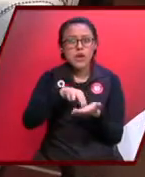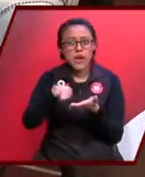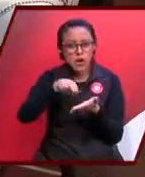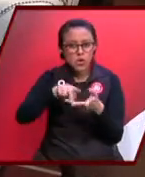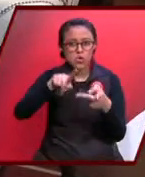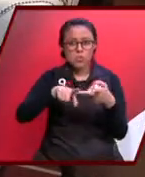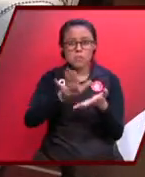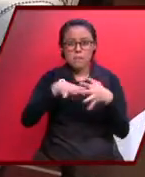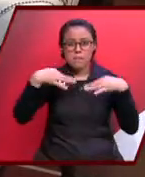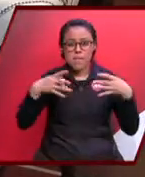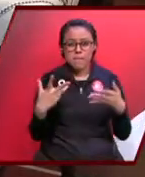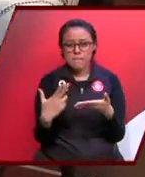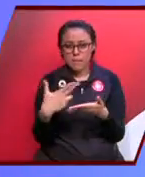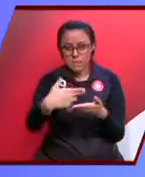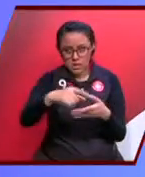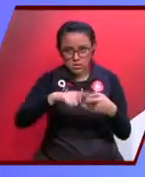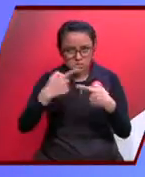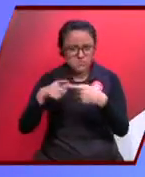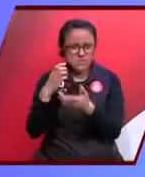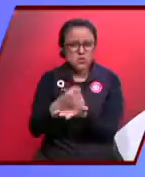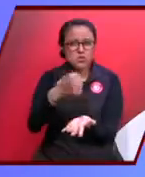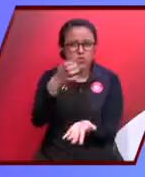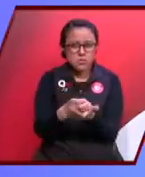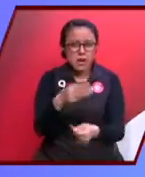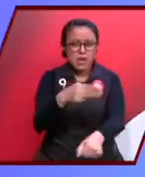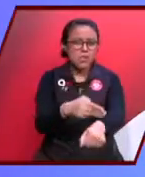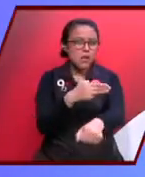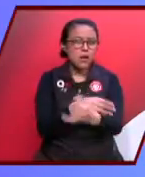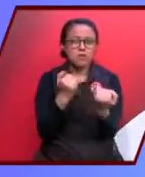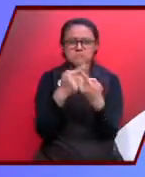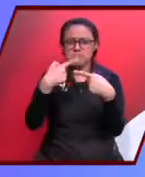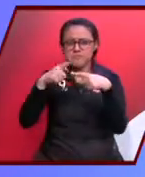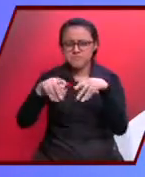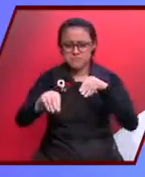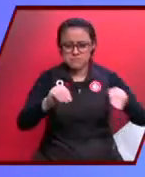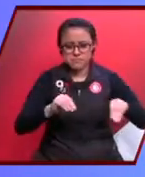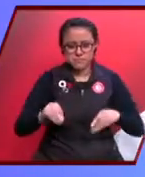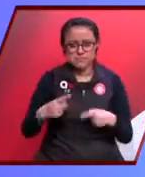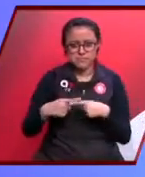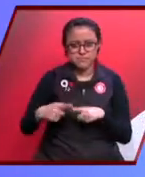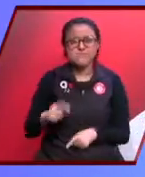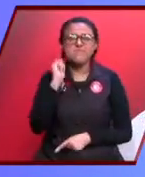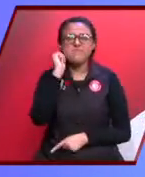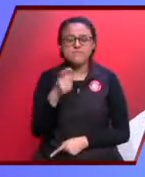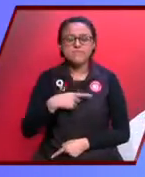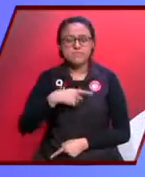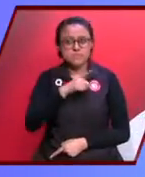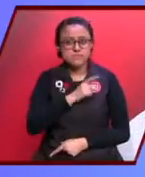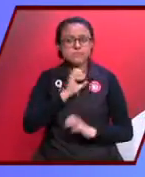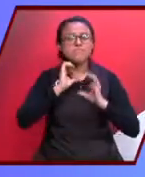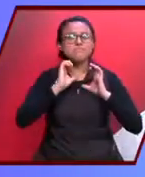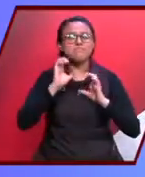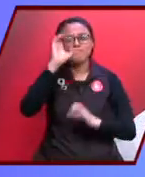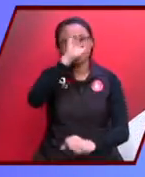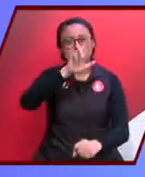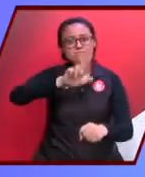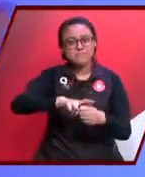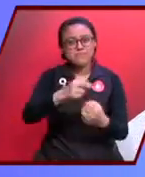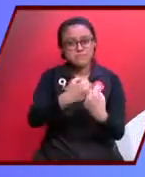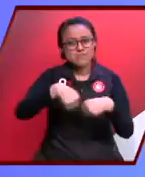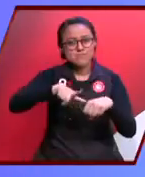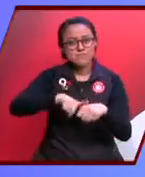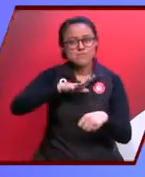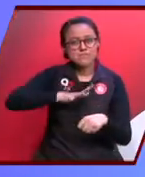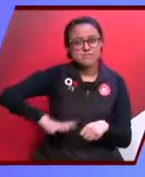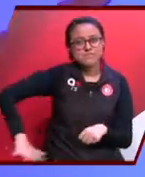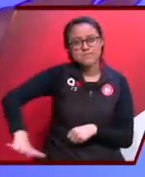picado, cobre, ámbar o madera. Se trata de conservar las condiciones culturales y sociales en que